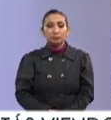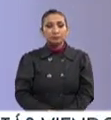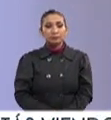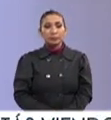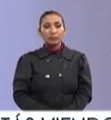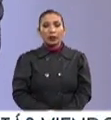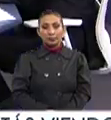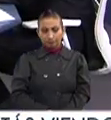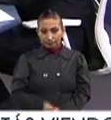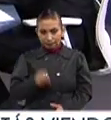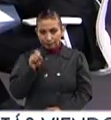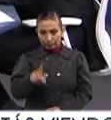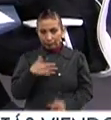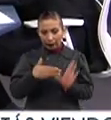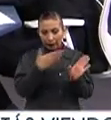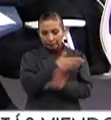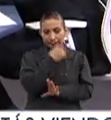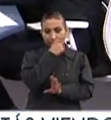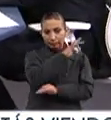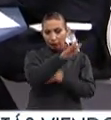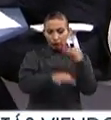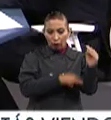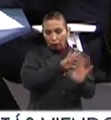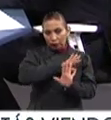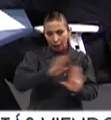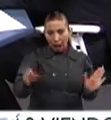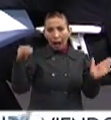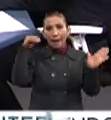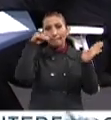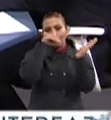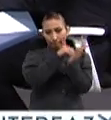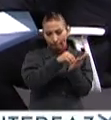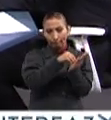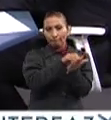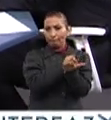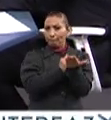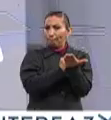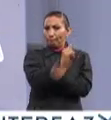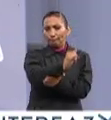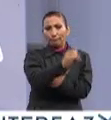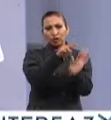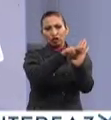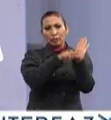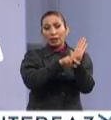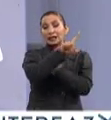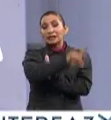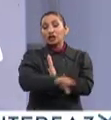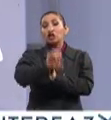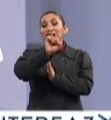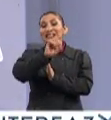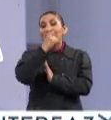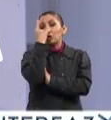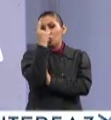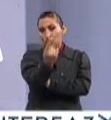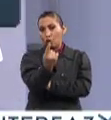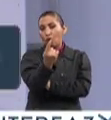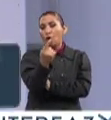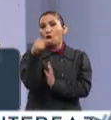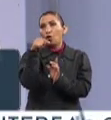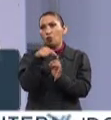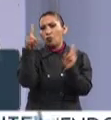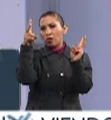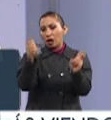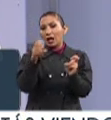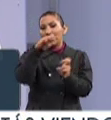es. Habíamos comentado que todo esto ya está de alguna manera determinado en la norma 161 de